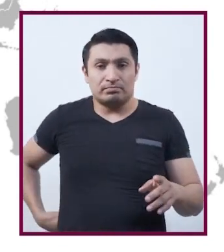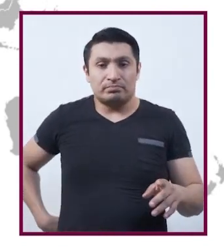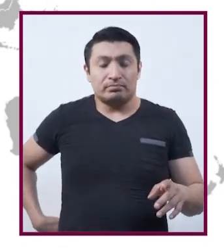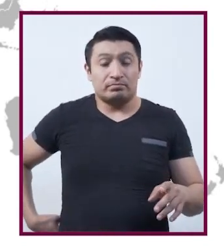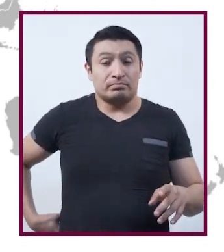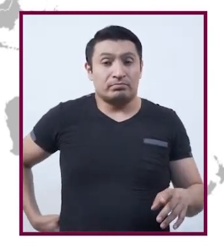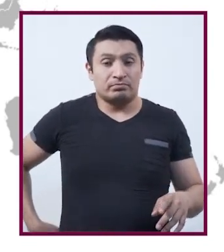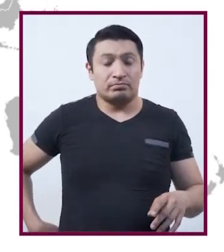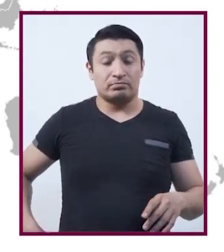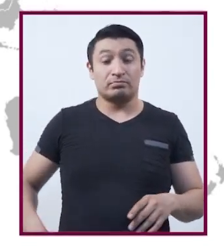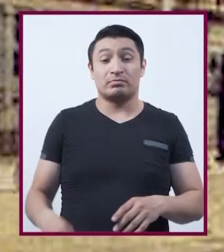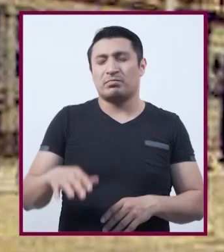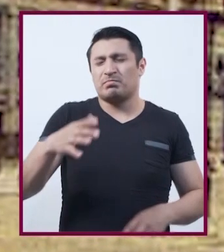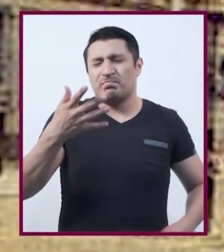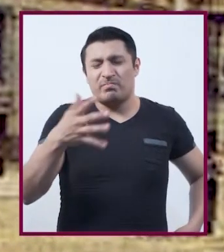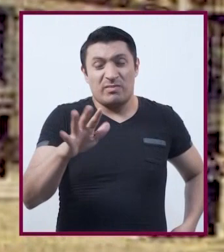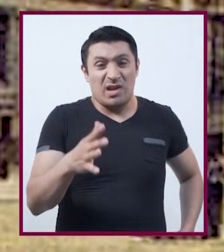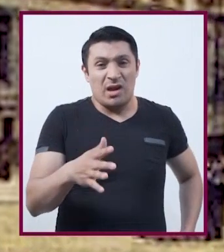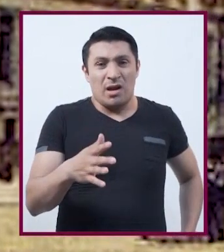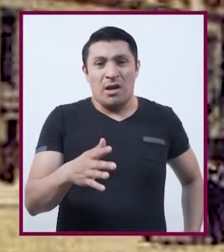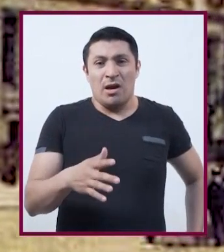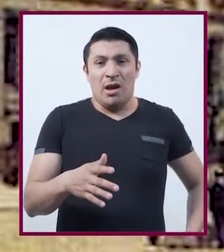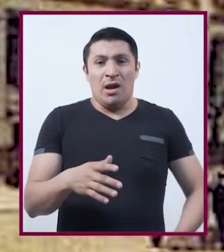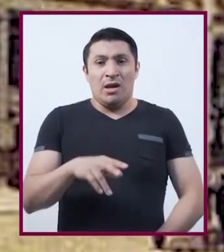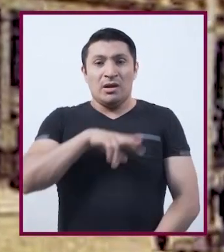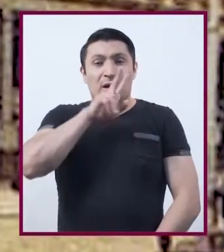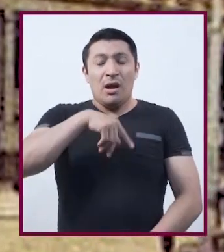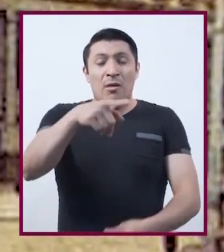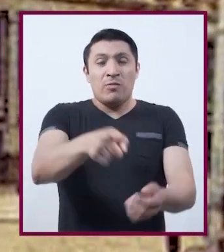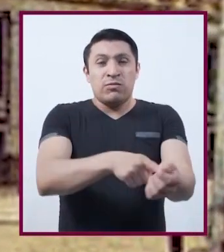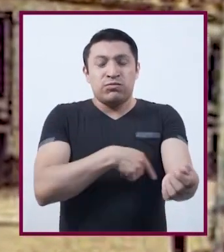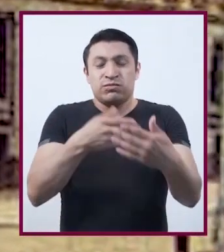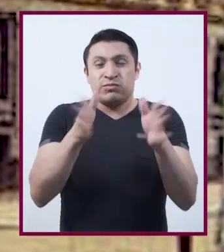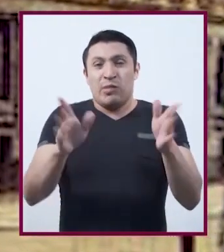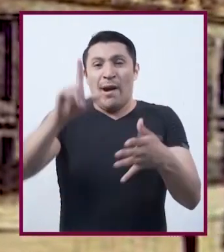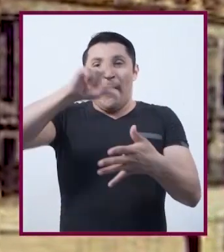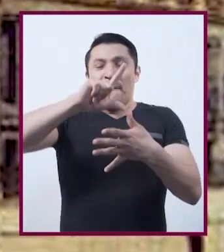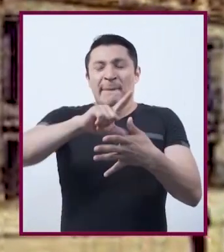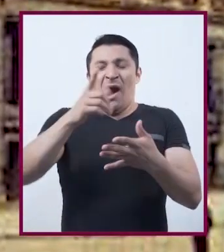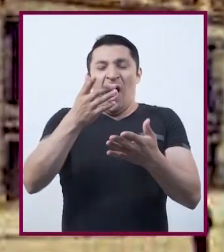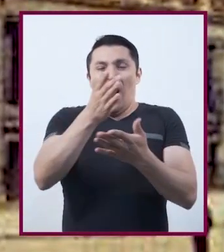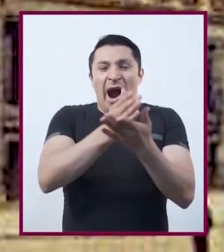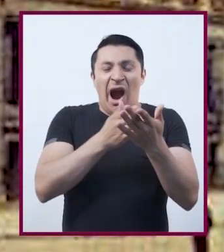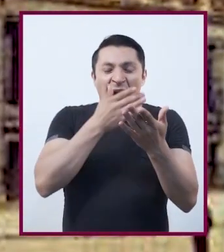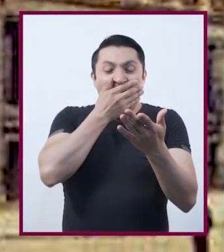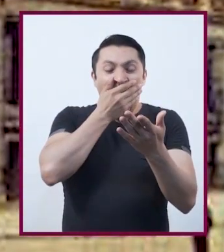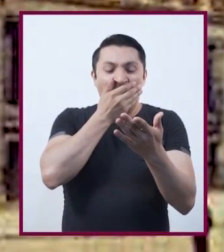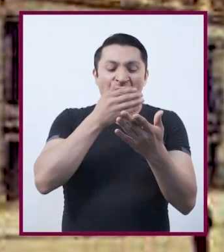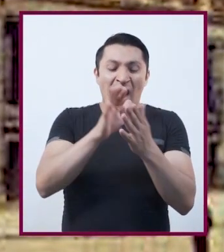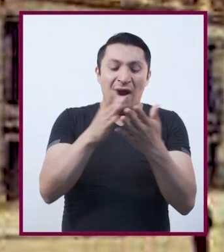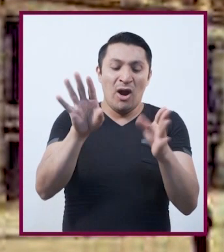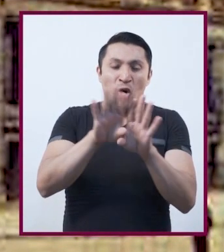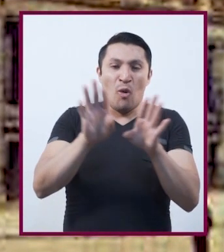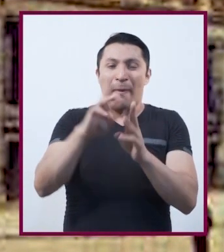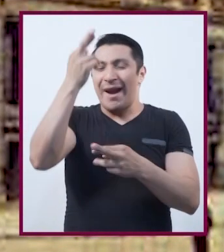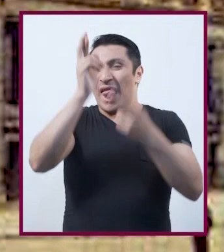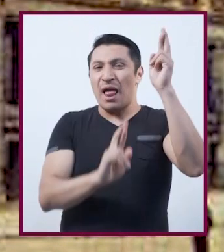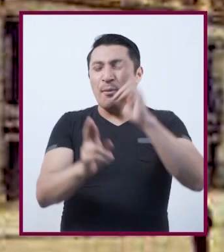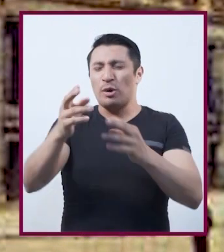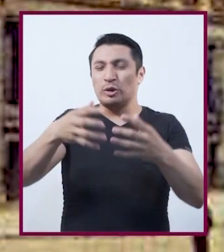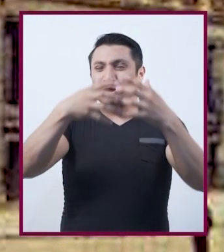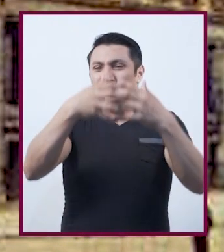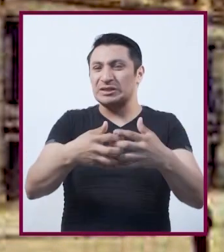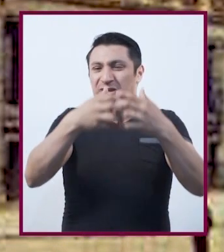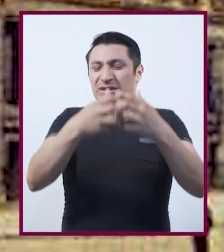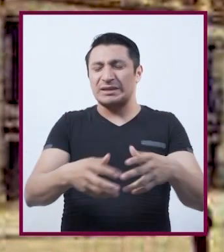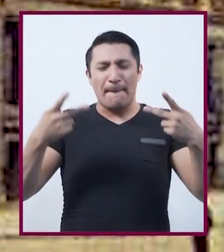consigo la multiplicación de fábricas y bancos, así como la proliferación de industrias que, a fin de cuentas, conseguían su